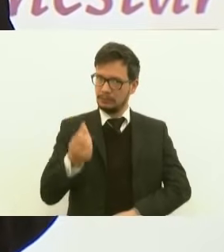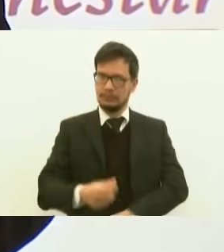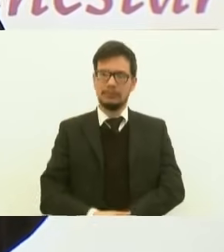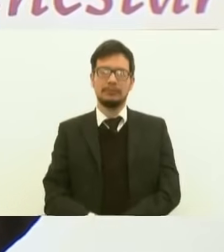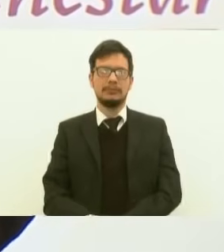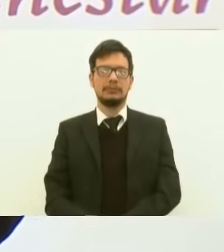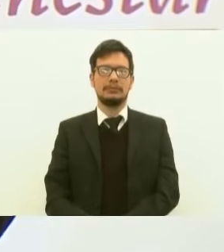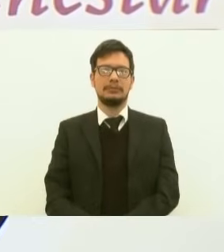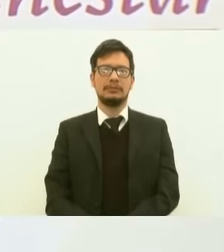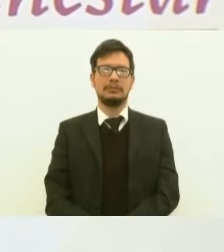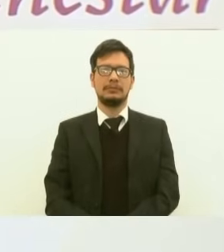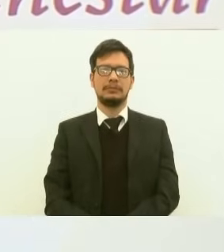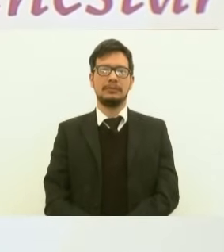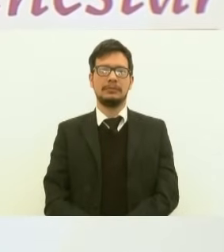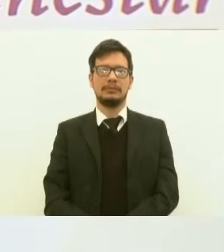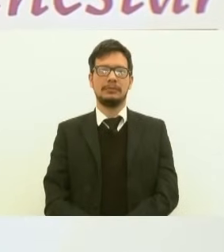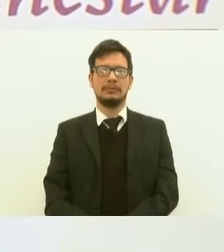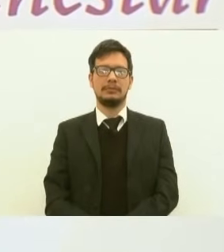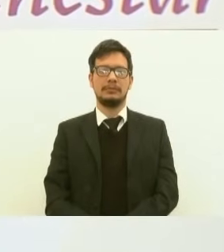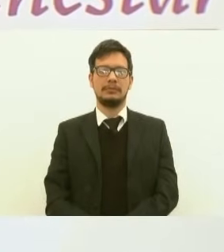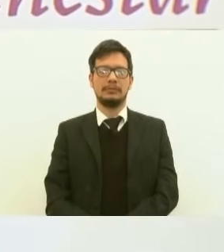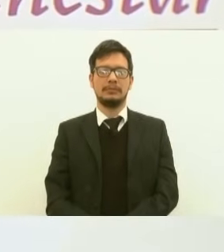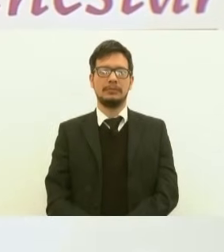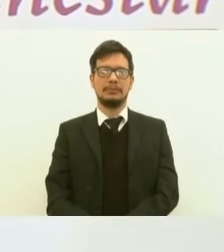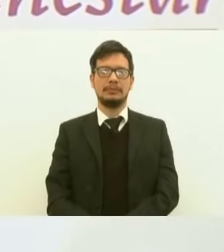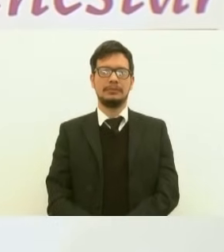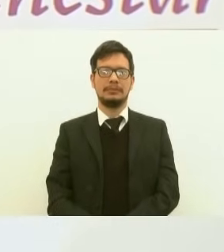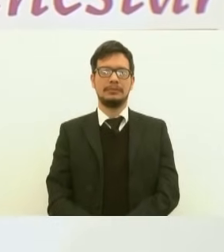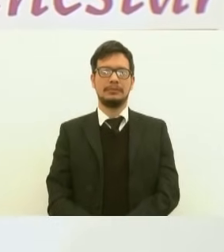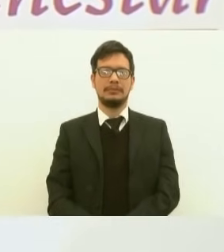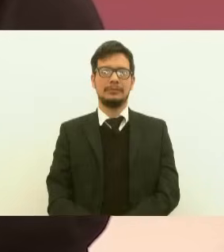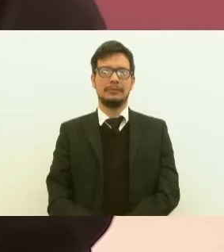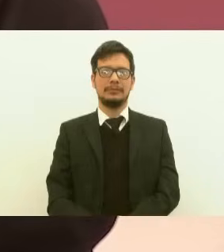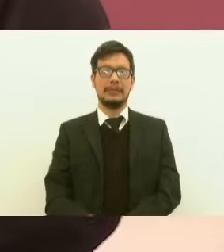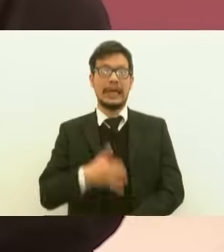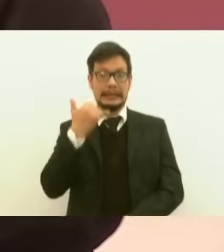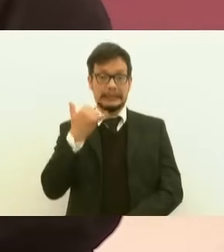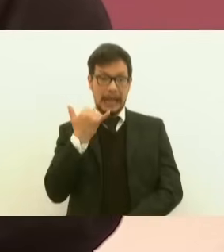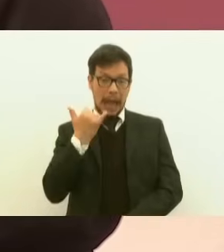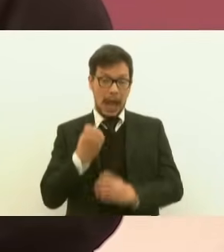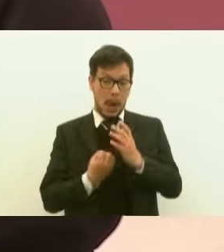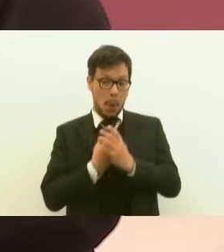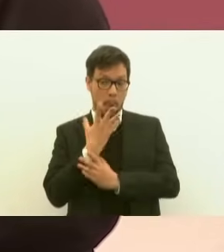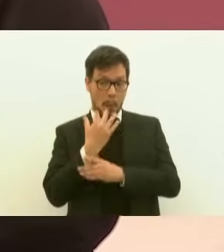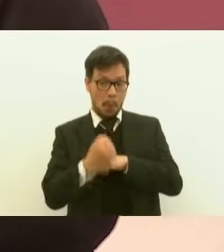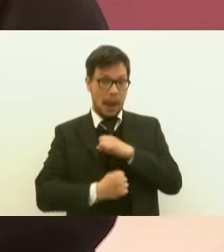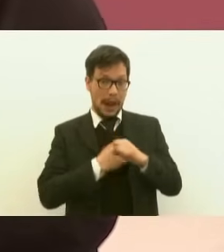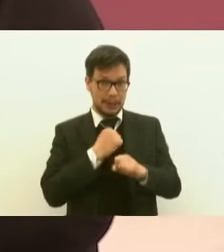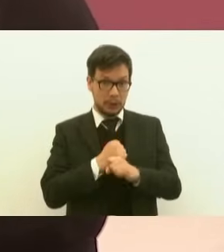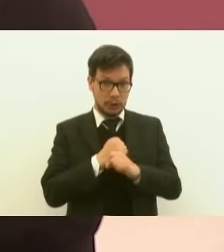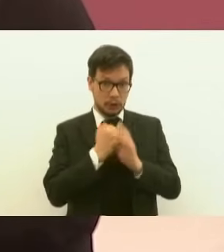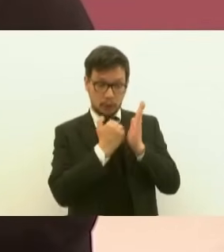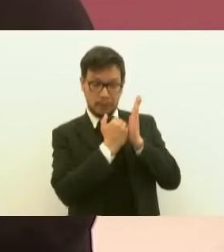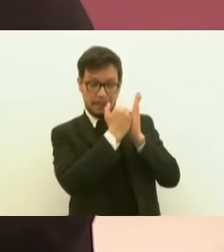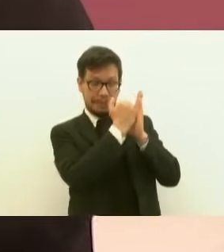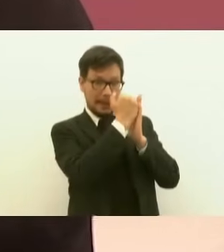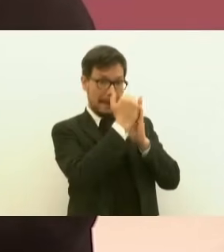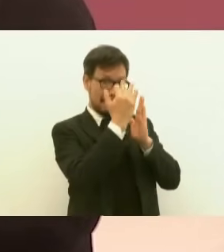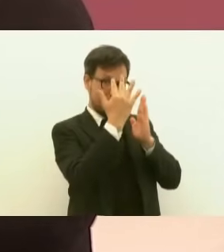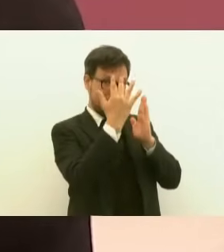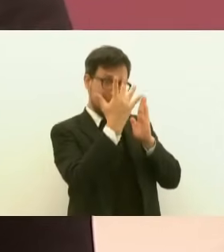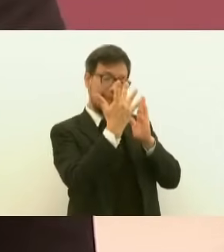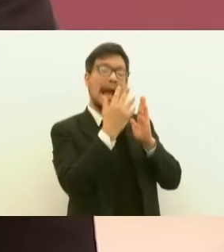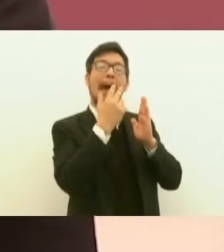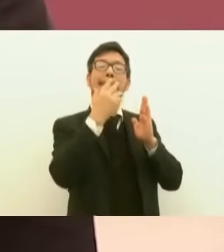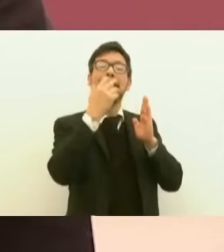Y ya a partir del nuevo año aumentó 25%, ya